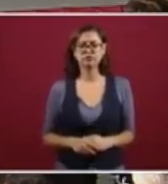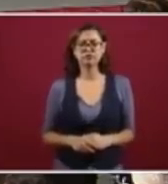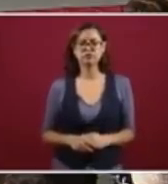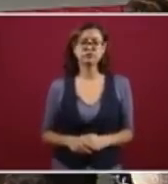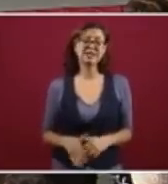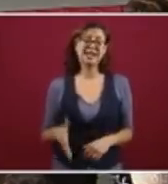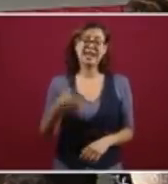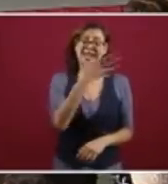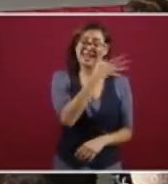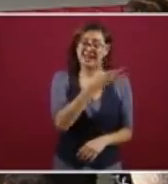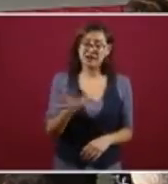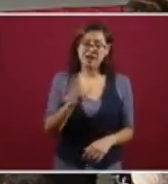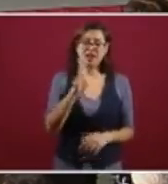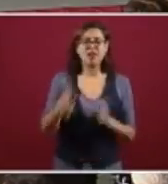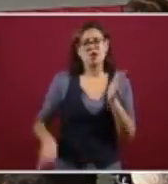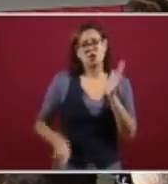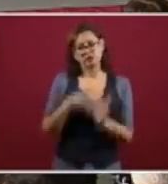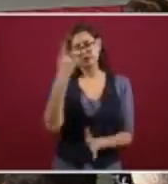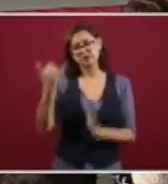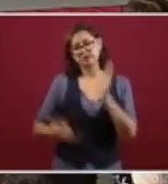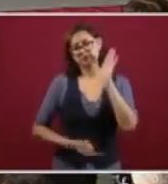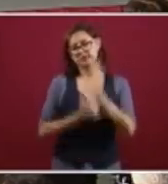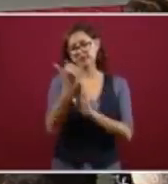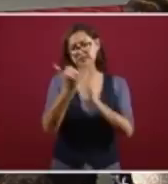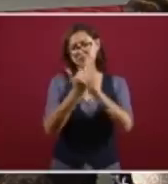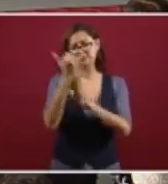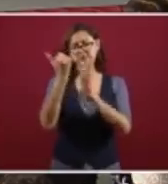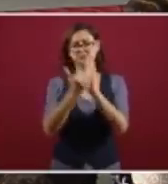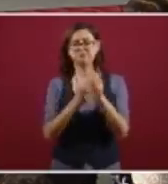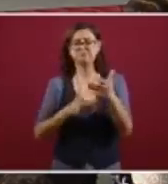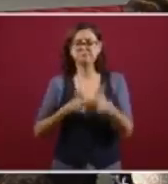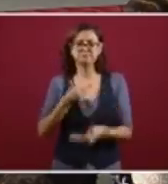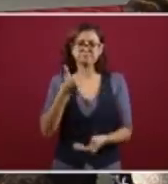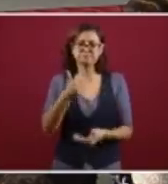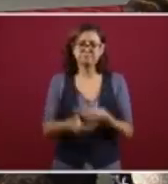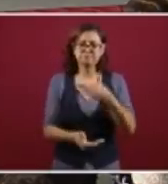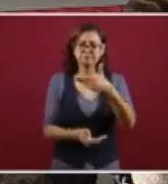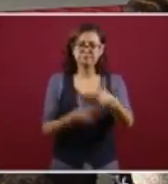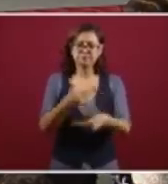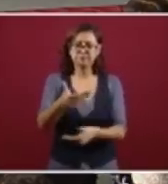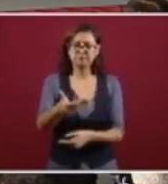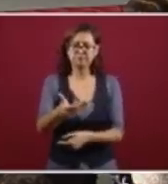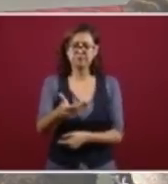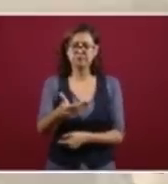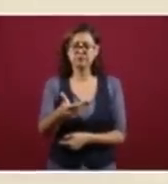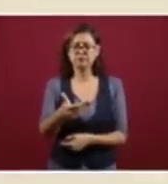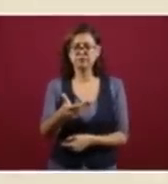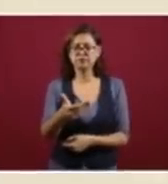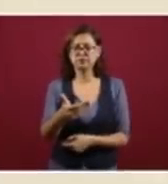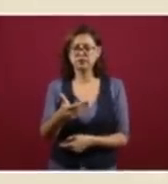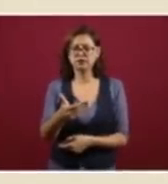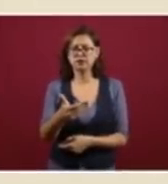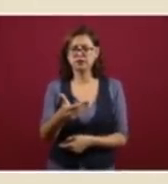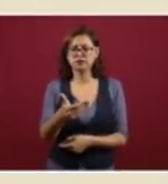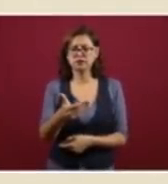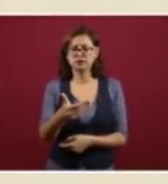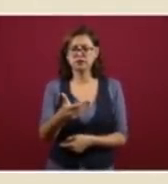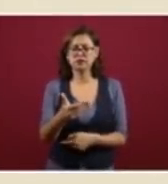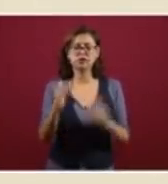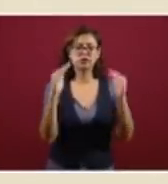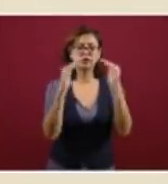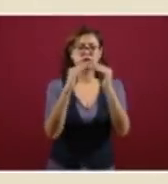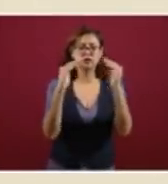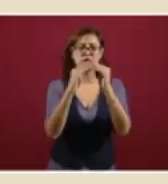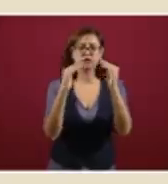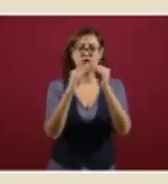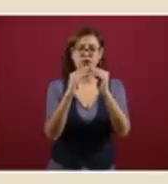de reconstrucción, los avances que tenemos son, para el caso de vivienda, por